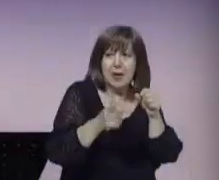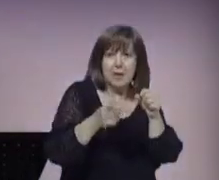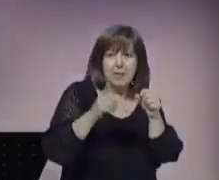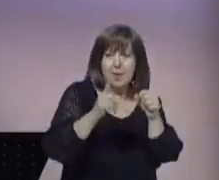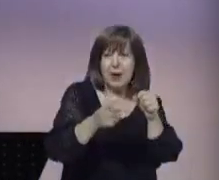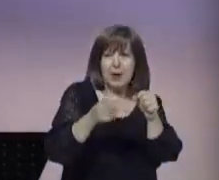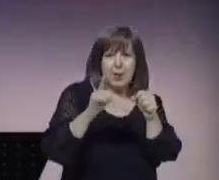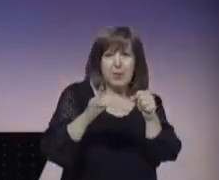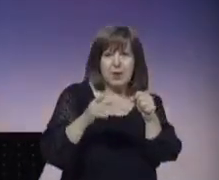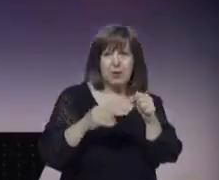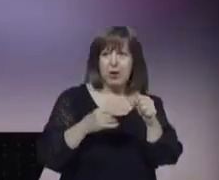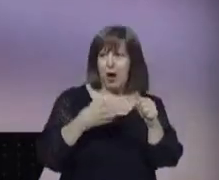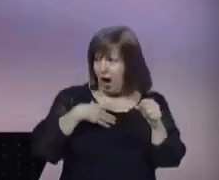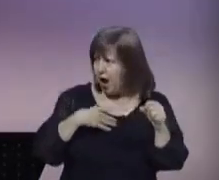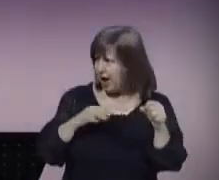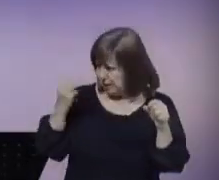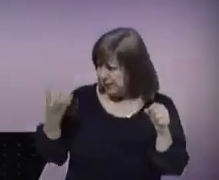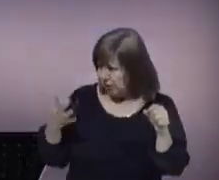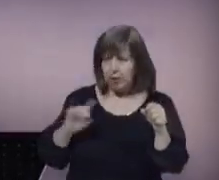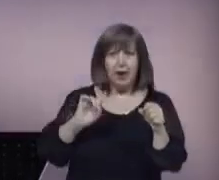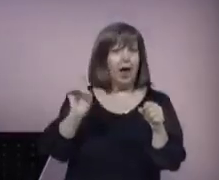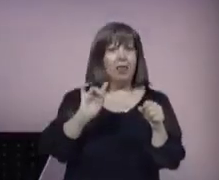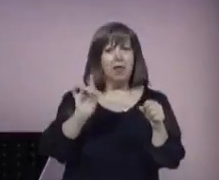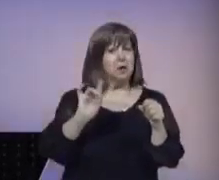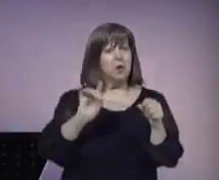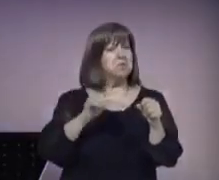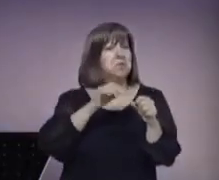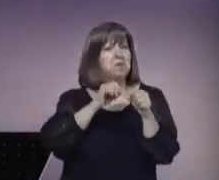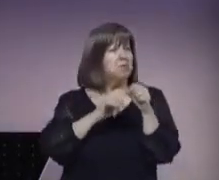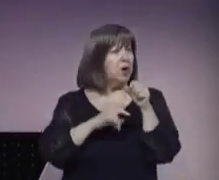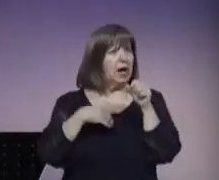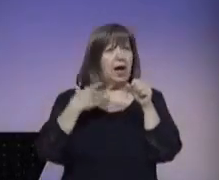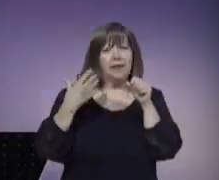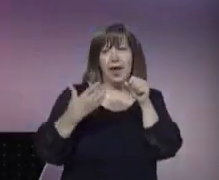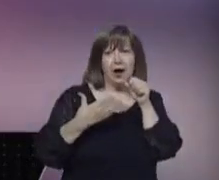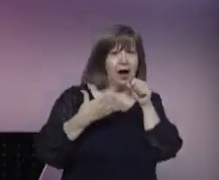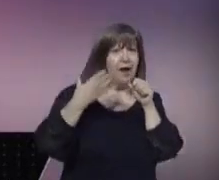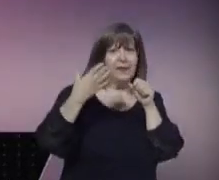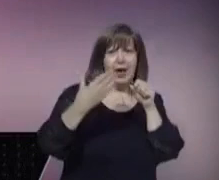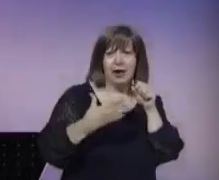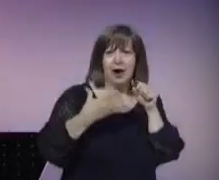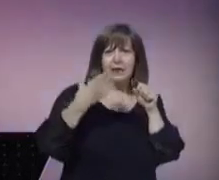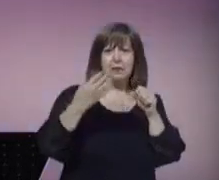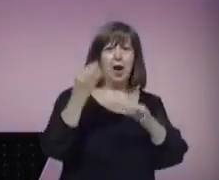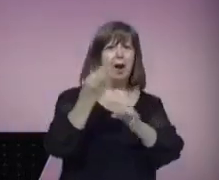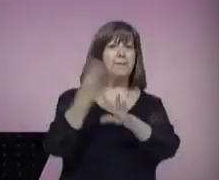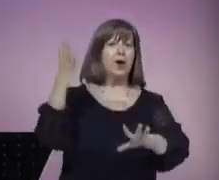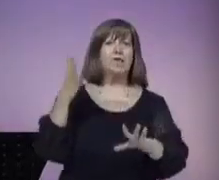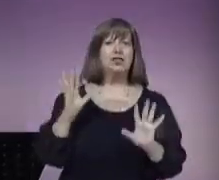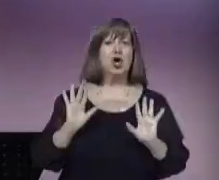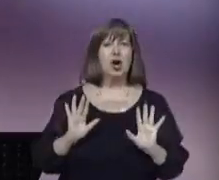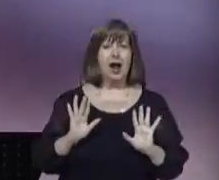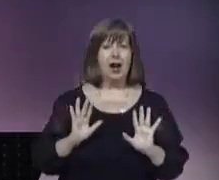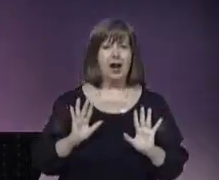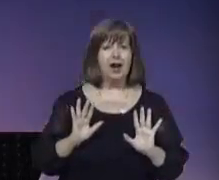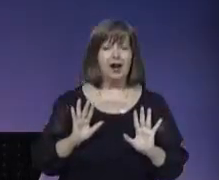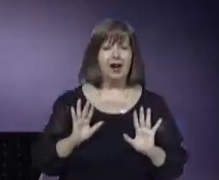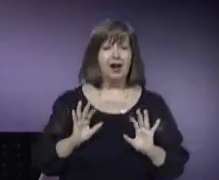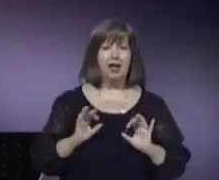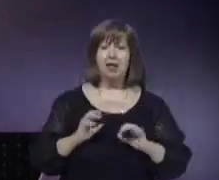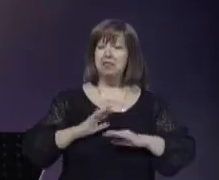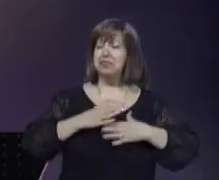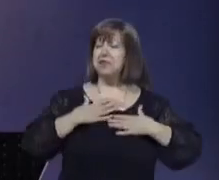nota nada cuando se cae. Nunca se despega del micrófono, nunca deja de cantar. Muestra un profesionalismo y se